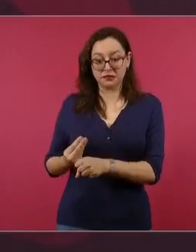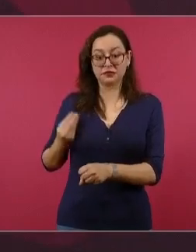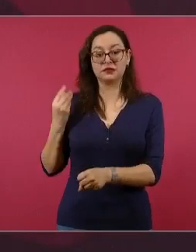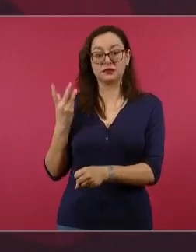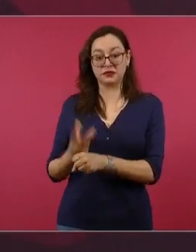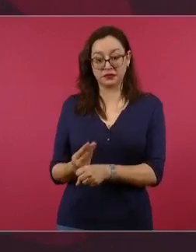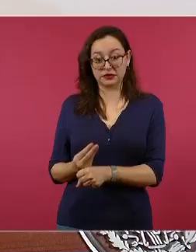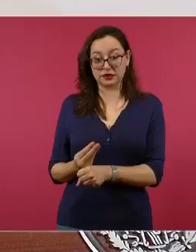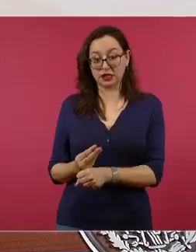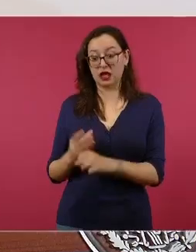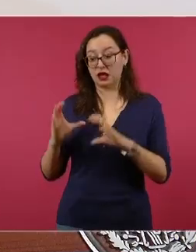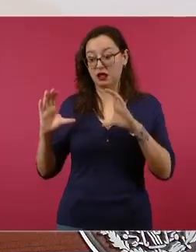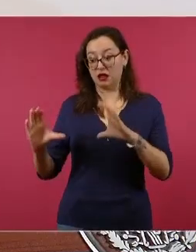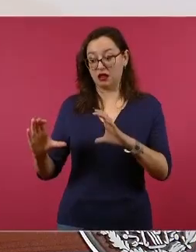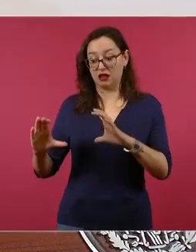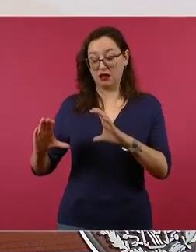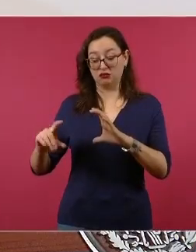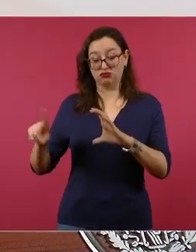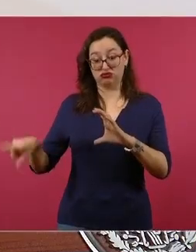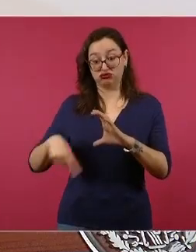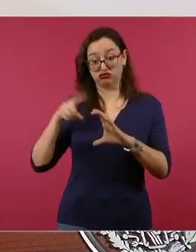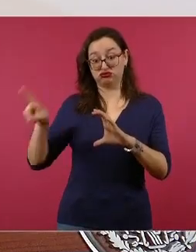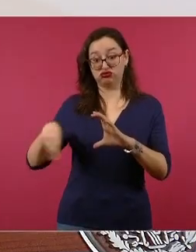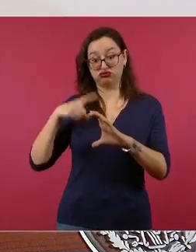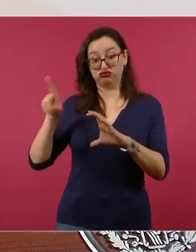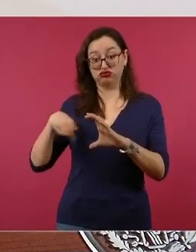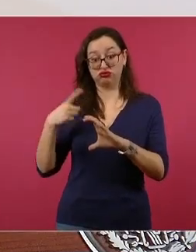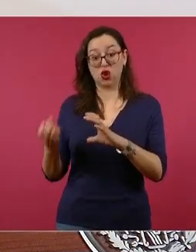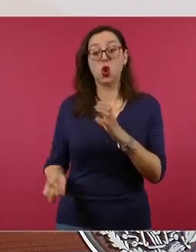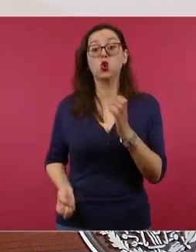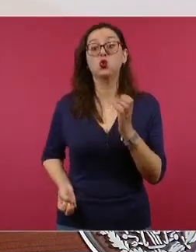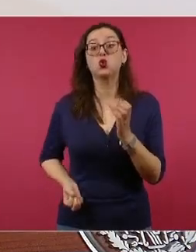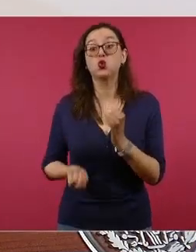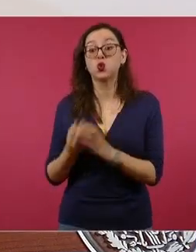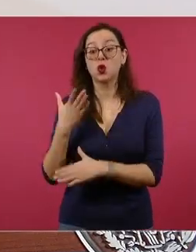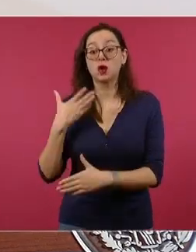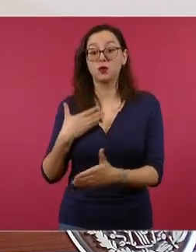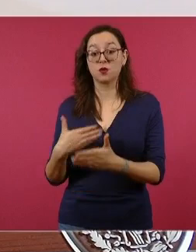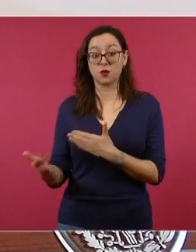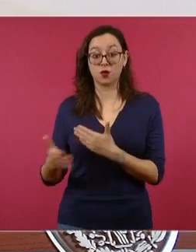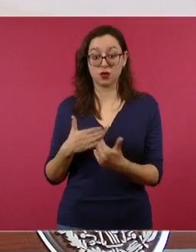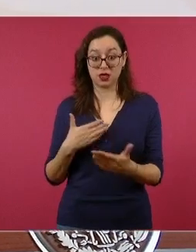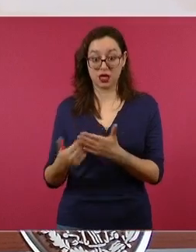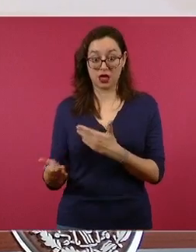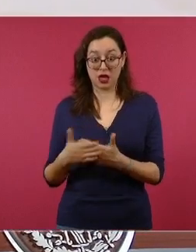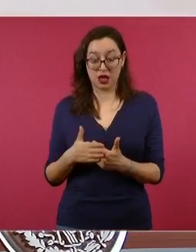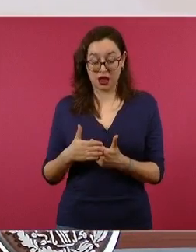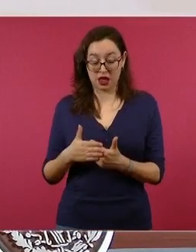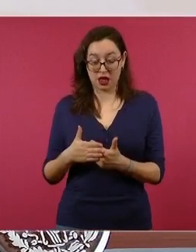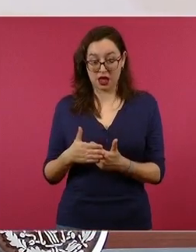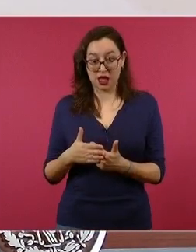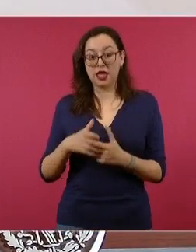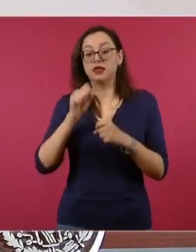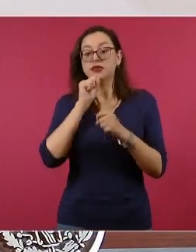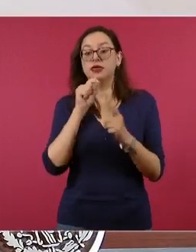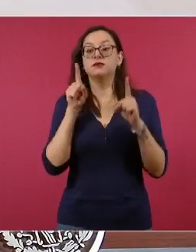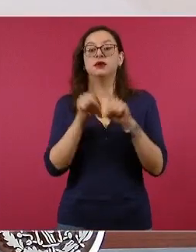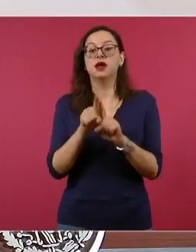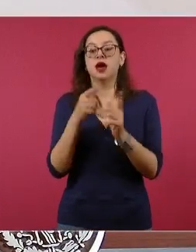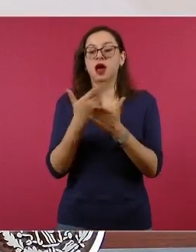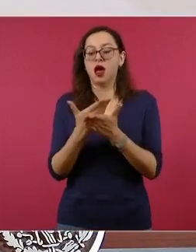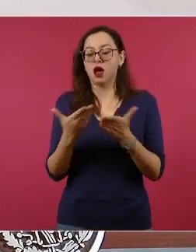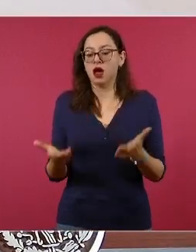con nuevas turbinas. Además, ahora estamos construyendo Chicoacén 2 con un